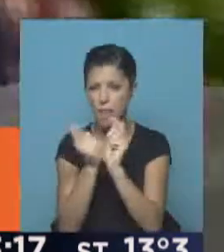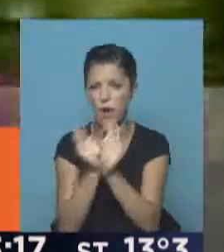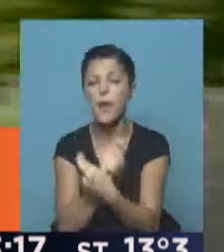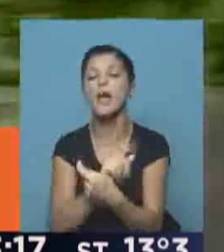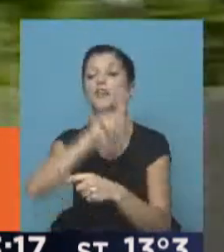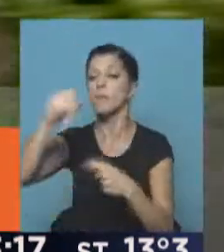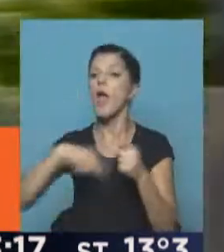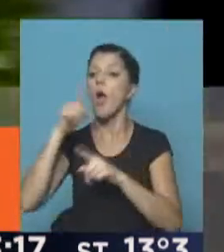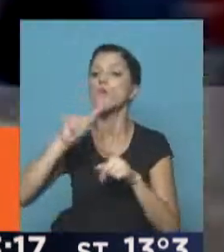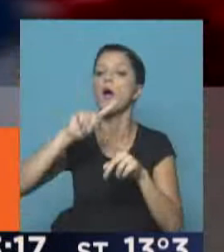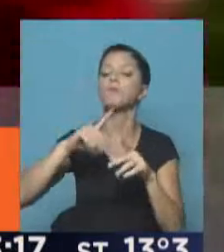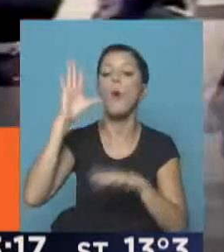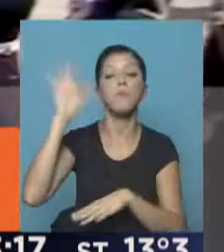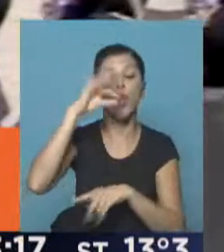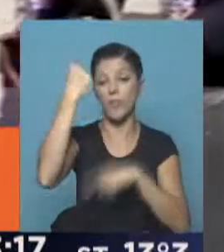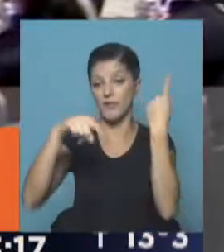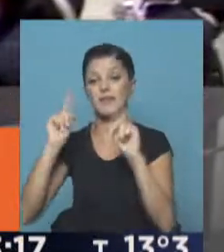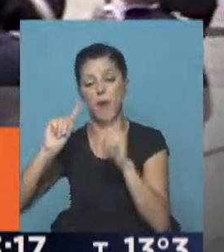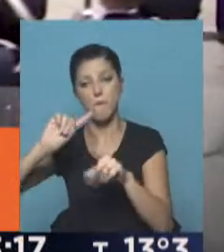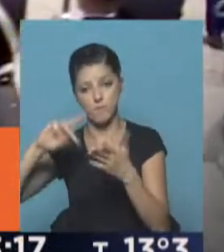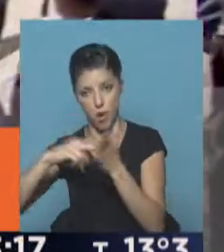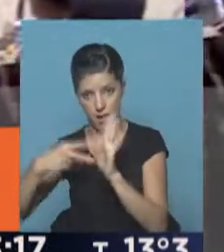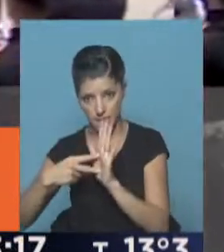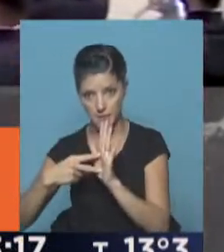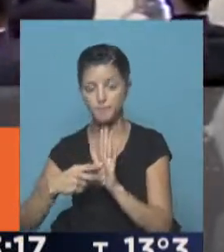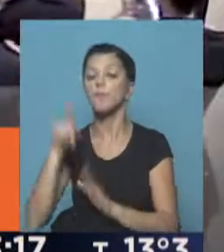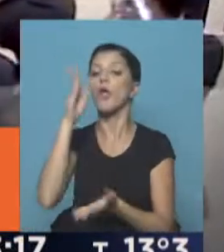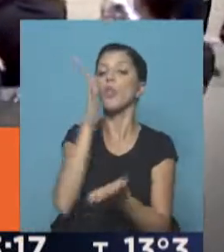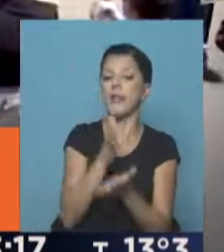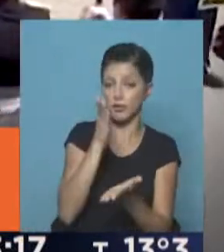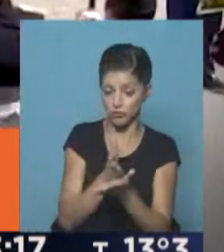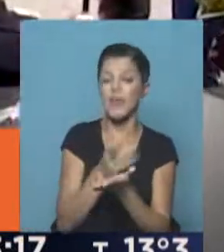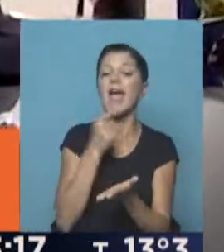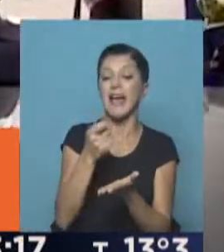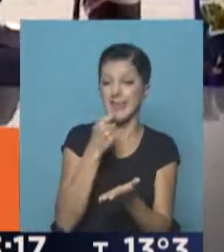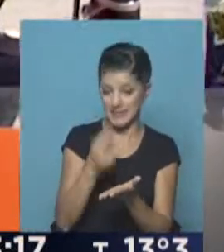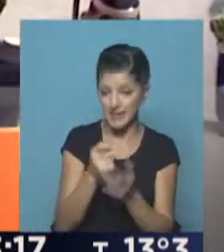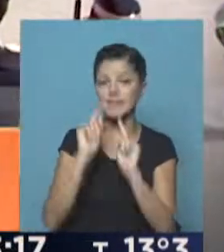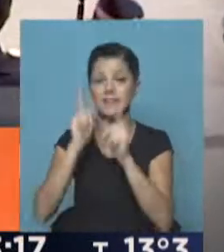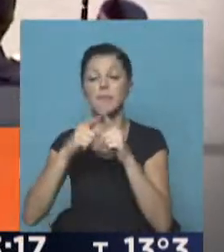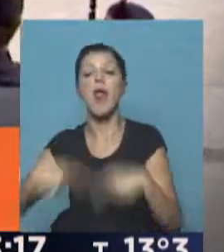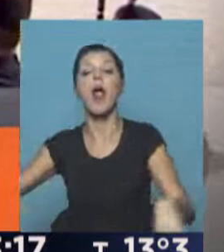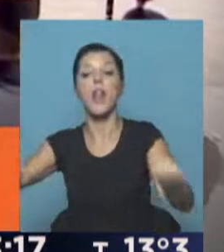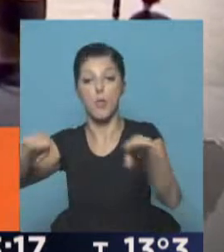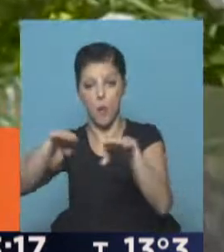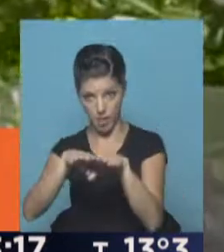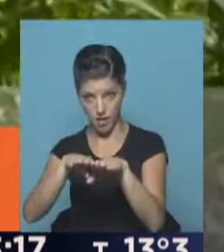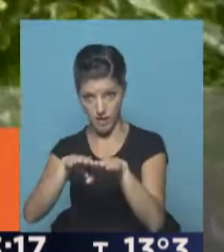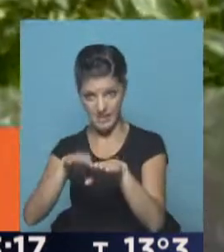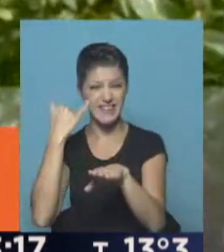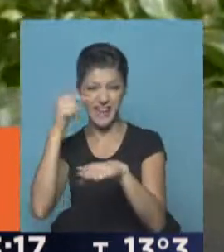polémicas y conflictos y que prometen barrer con la tradición de derechos, garantías y la concepción igualitaria que